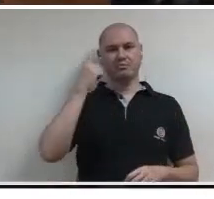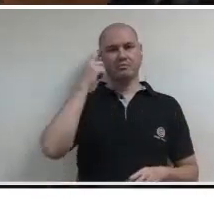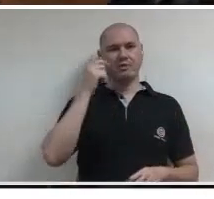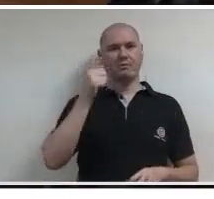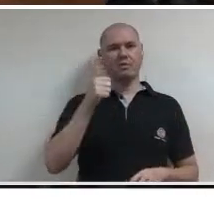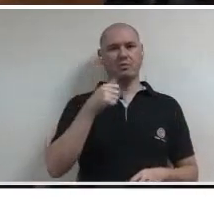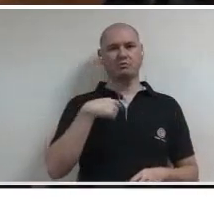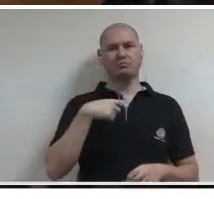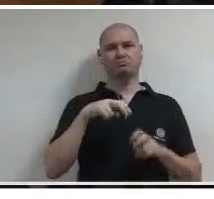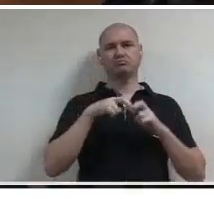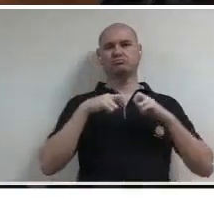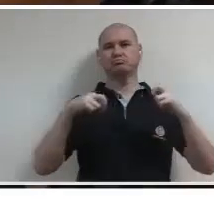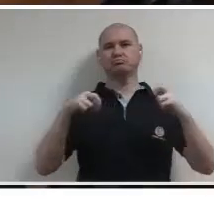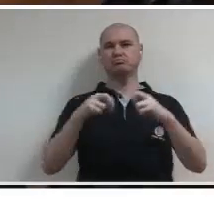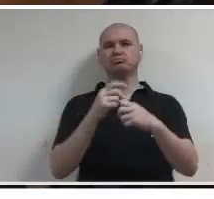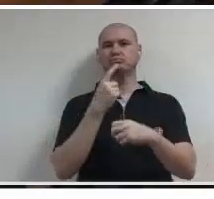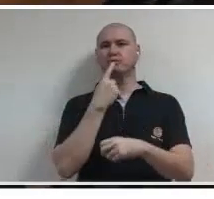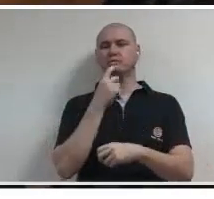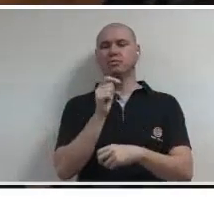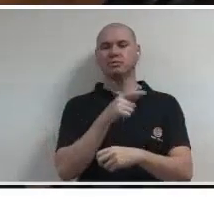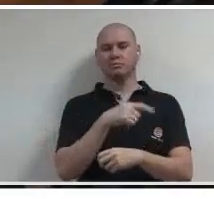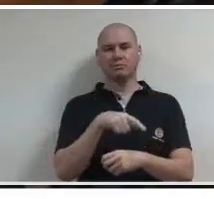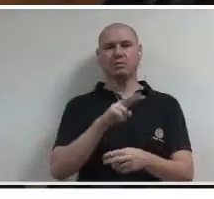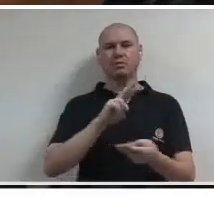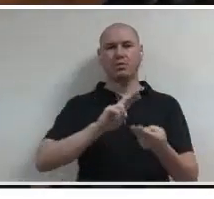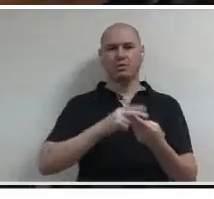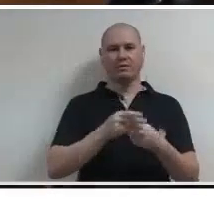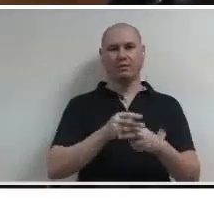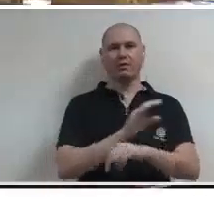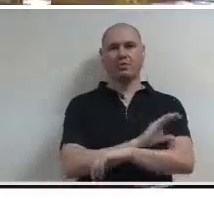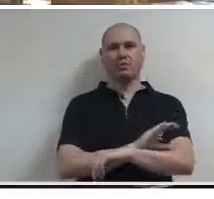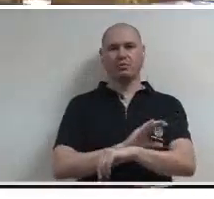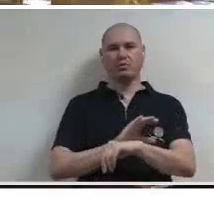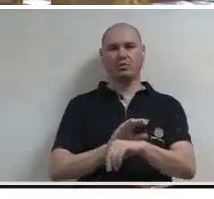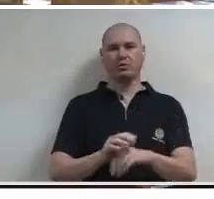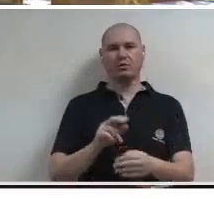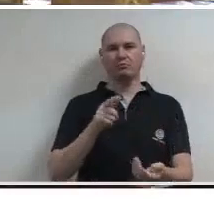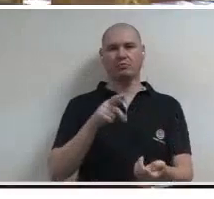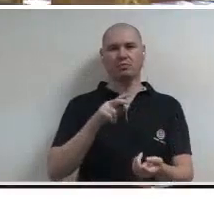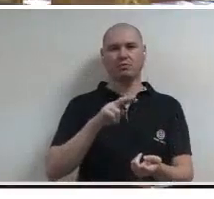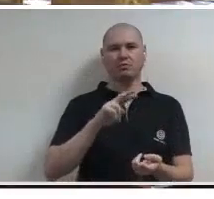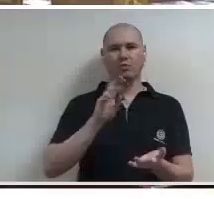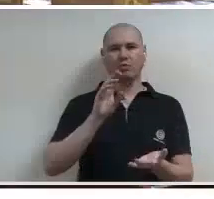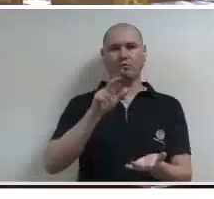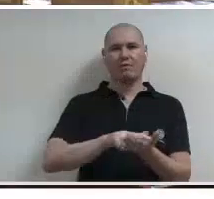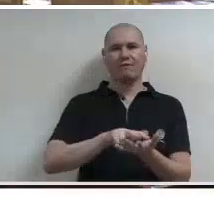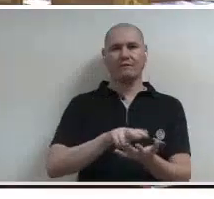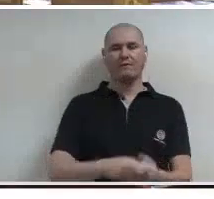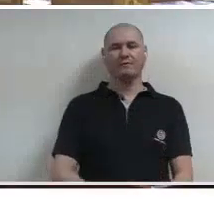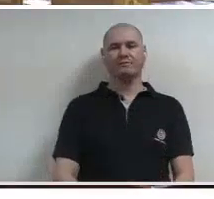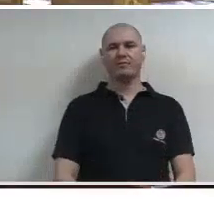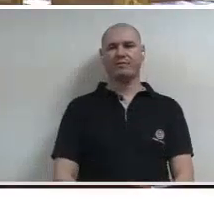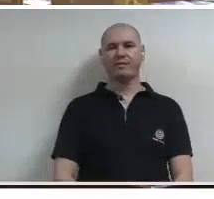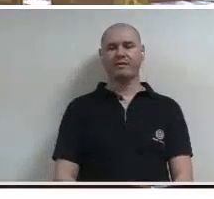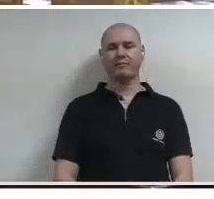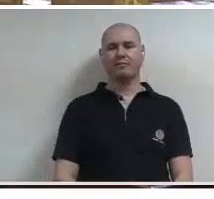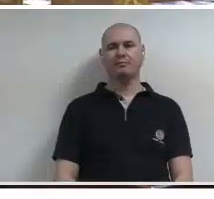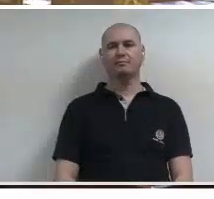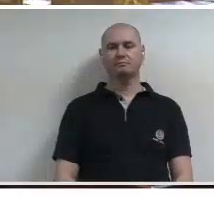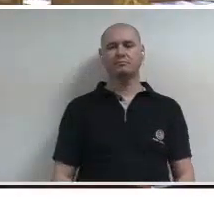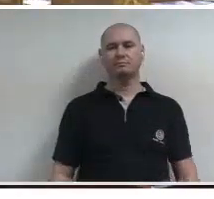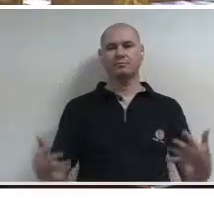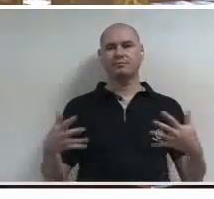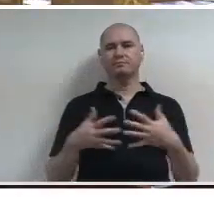ver oye va ida o ya por una wigen diapo ja toño confirmado pues era moco cargo co ape con hoy mamá